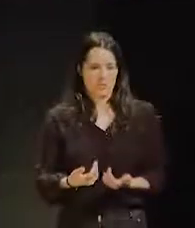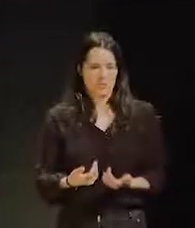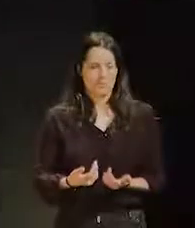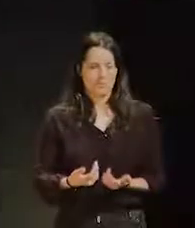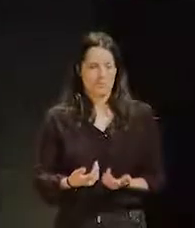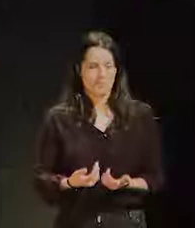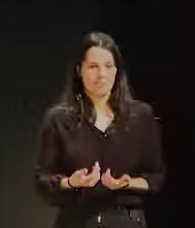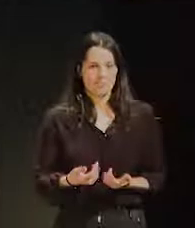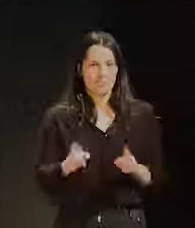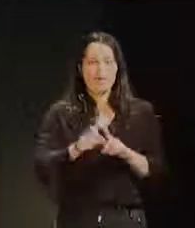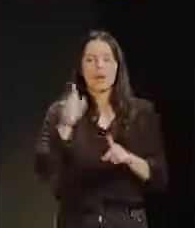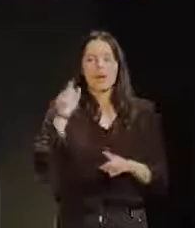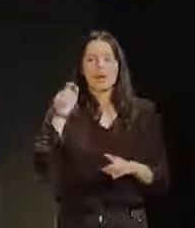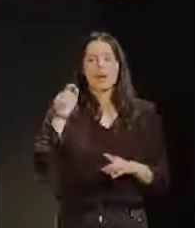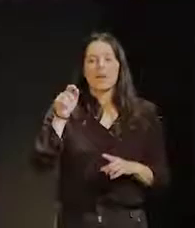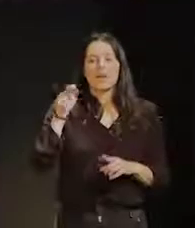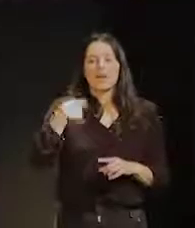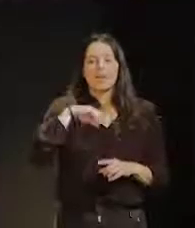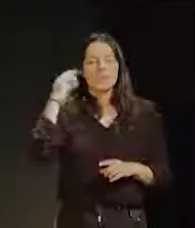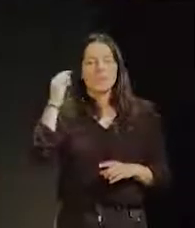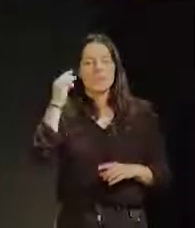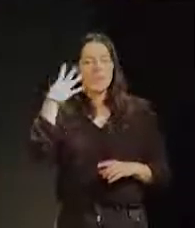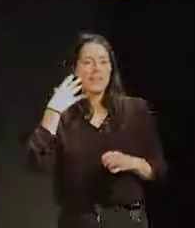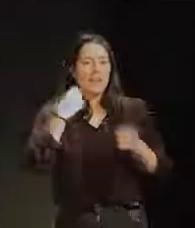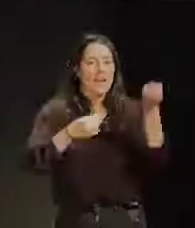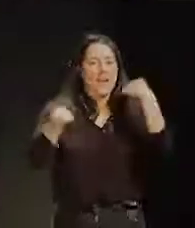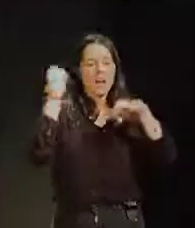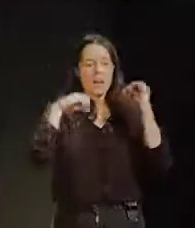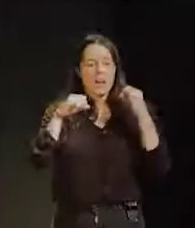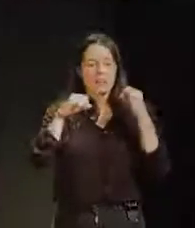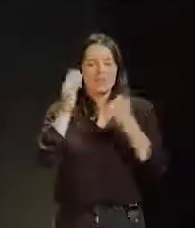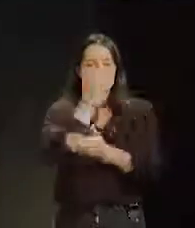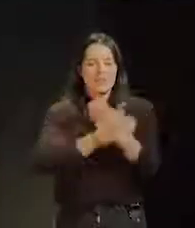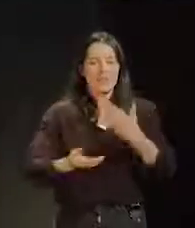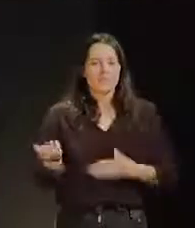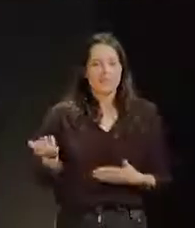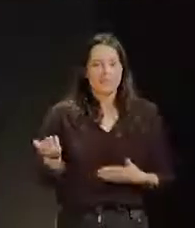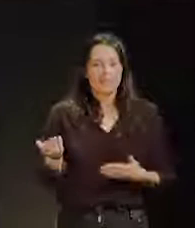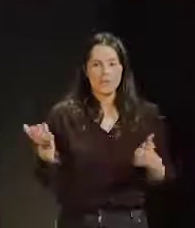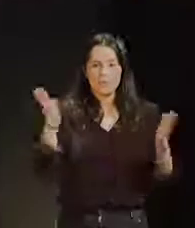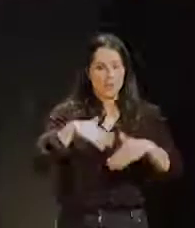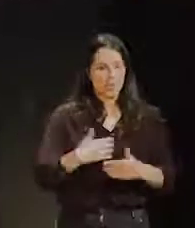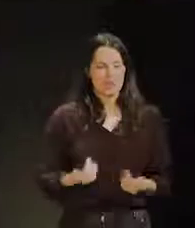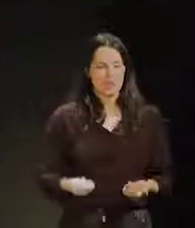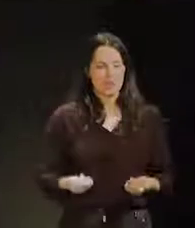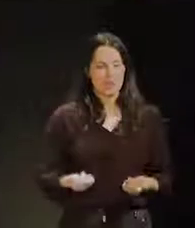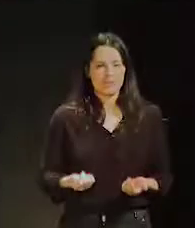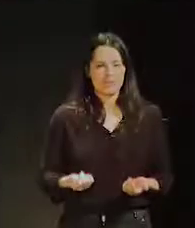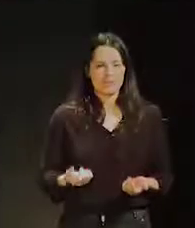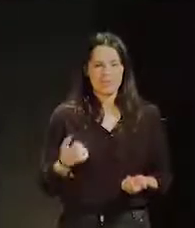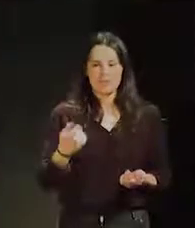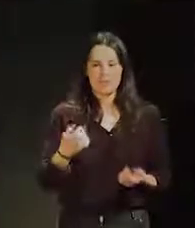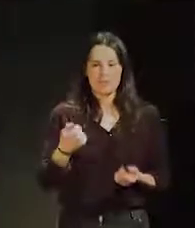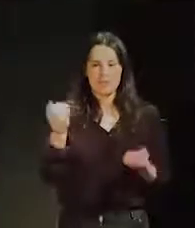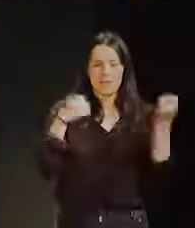Como que no tenemos la idea de la actriz disábil freelance que puede andar en audiciones,